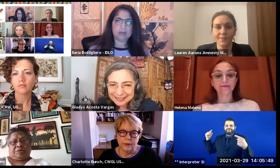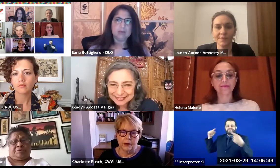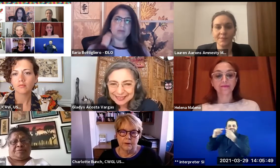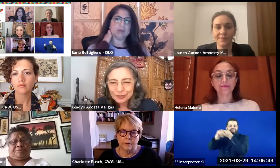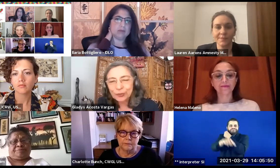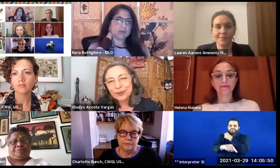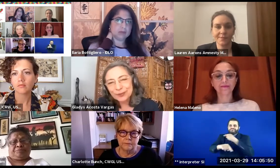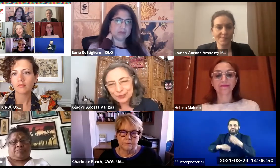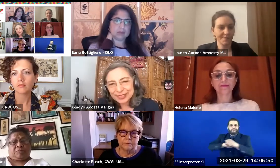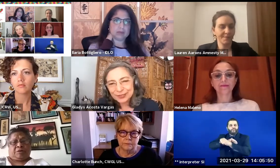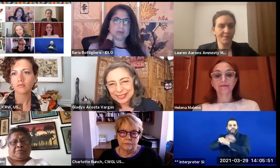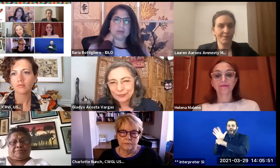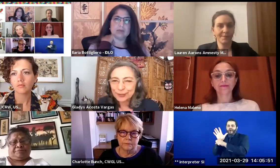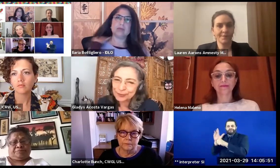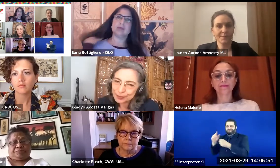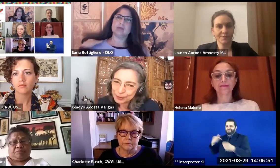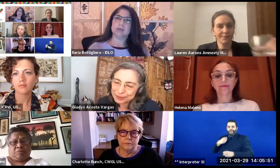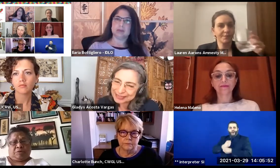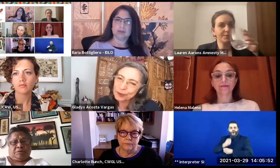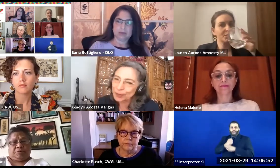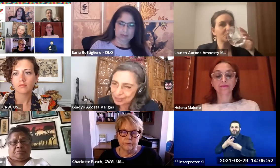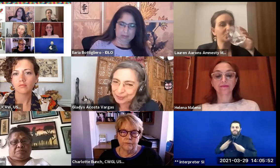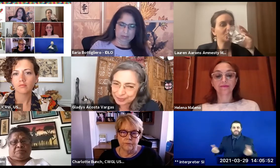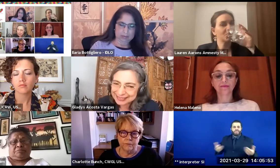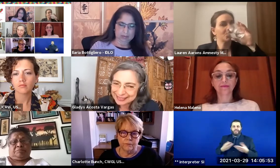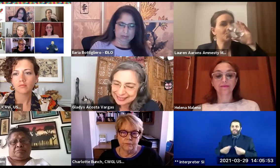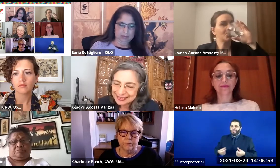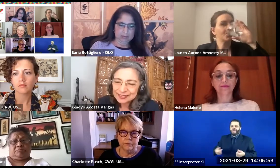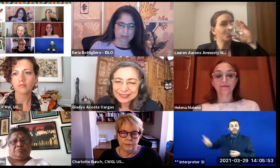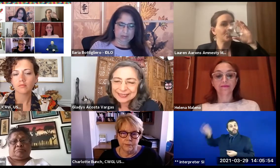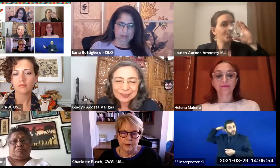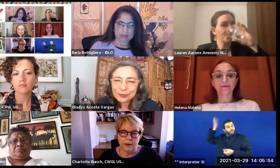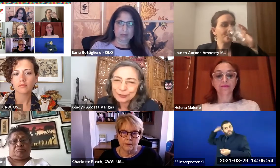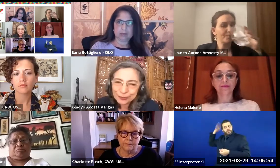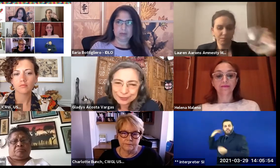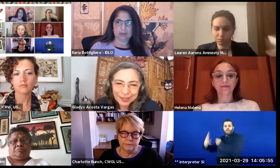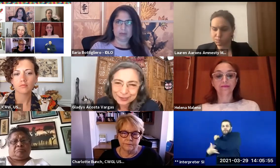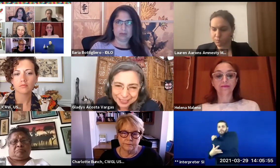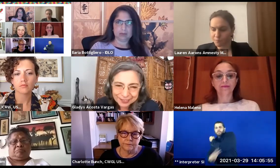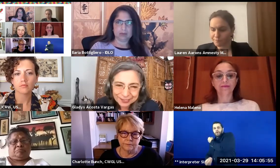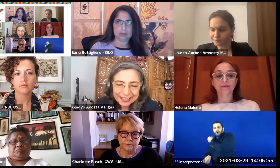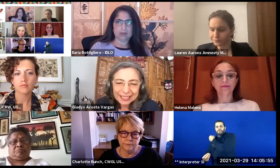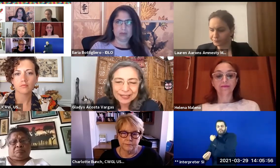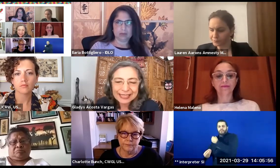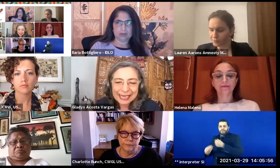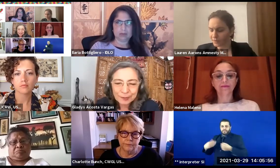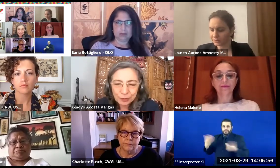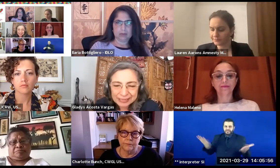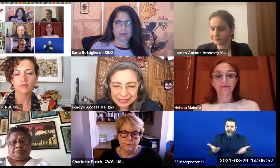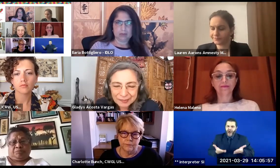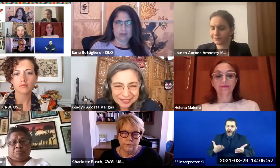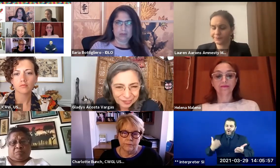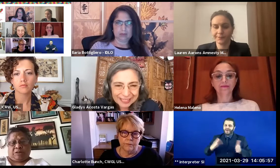pobres antes, tuvieron unos años en que fueron menos pobres y volvieron a la pobreza. Entonces, eso no fue un trabajo serio. Creo que